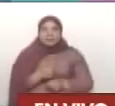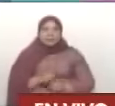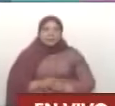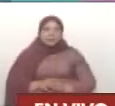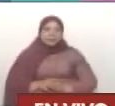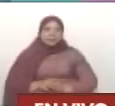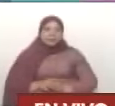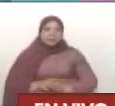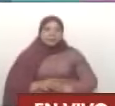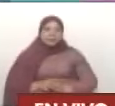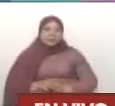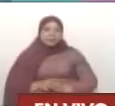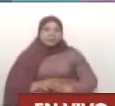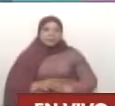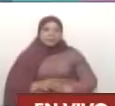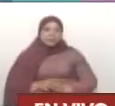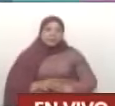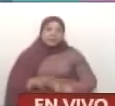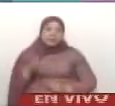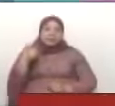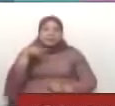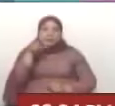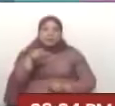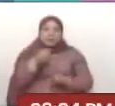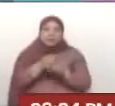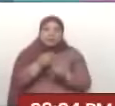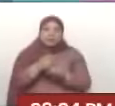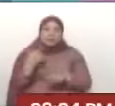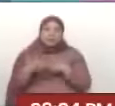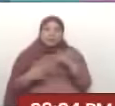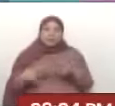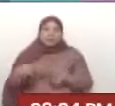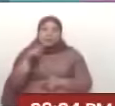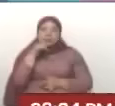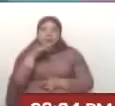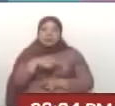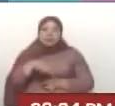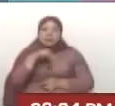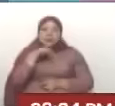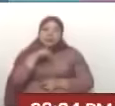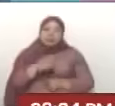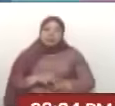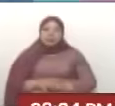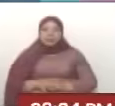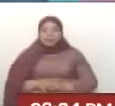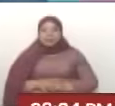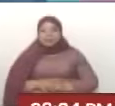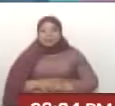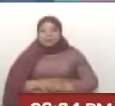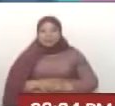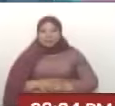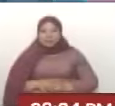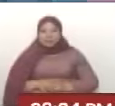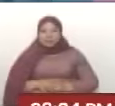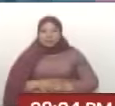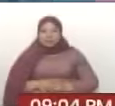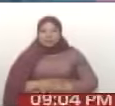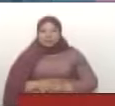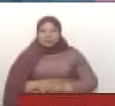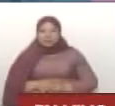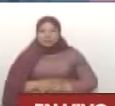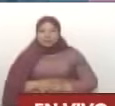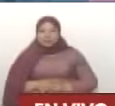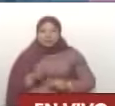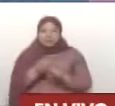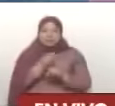Margarita. Ángel Rodríguez Gamboa. Y la mamá y todo venía de Margarita también. Angito. Presidente, como